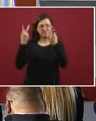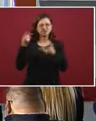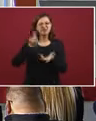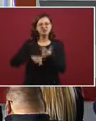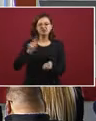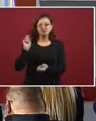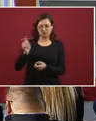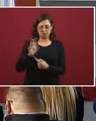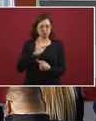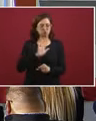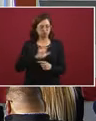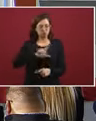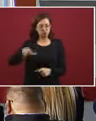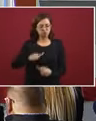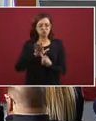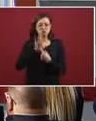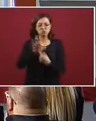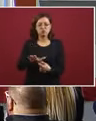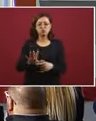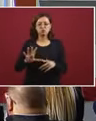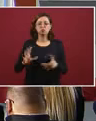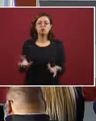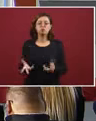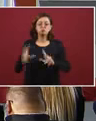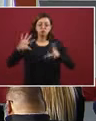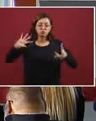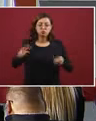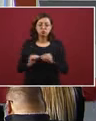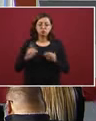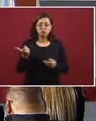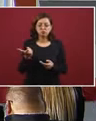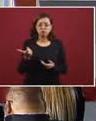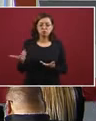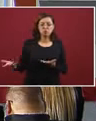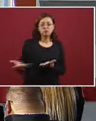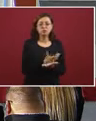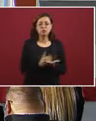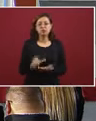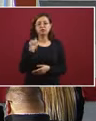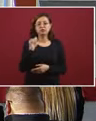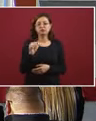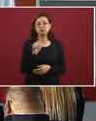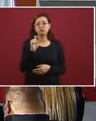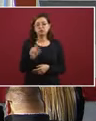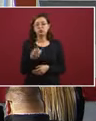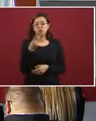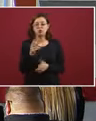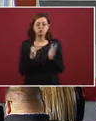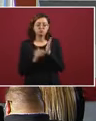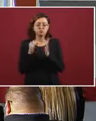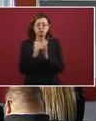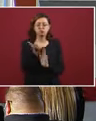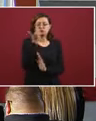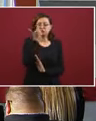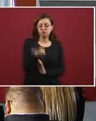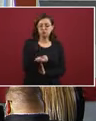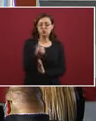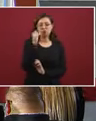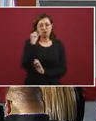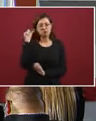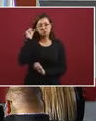bienes, por un total de 16, lo que representó un total de 16.2 millones de pesos, fue lo que se recaudó por la subasta de